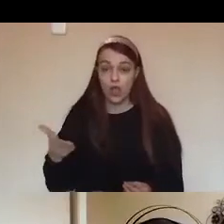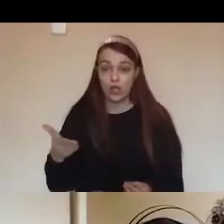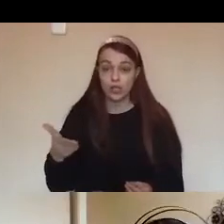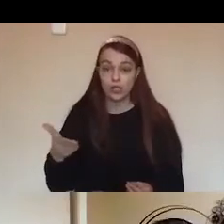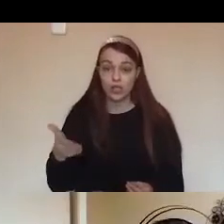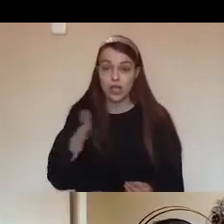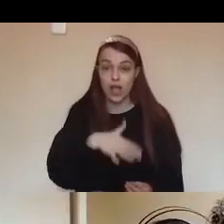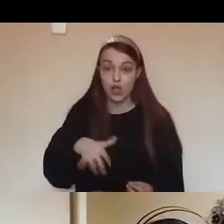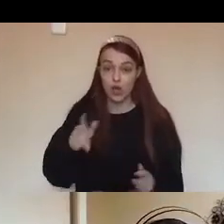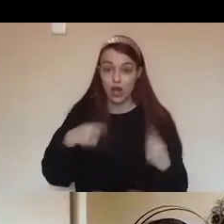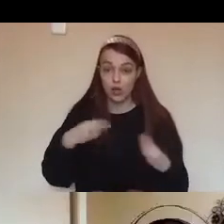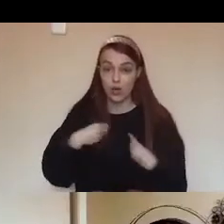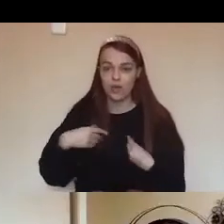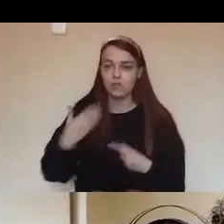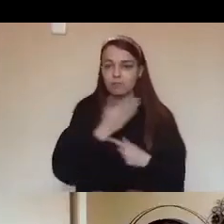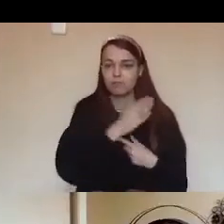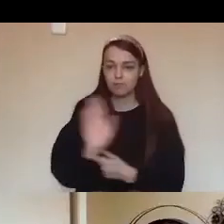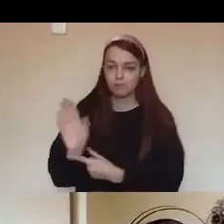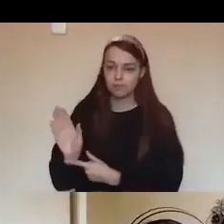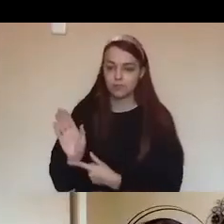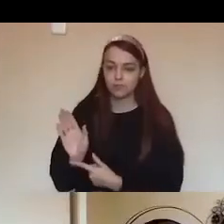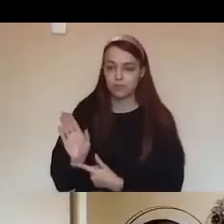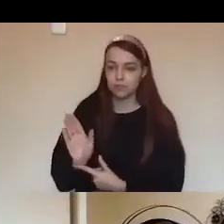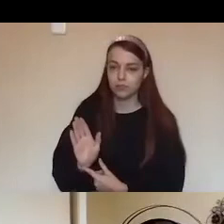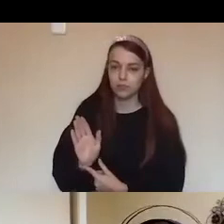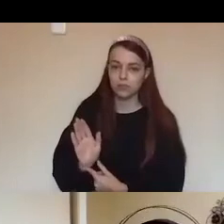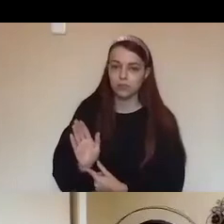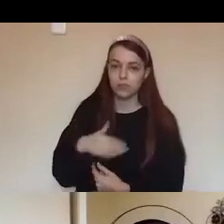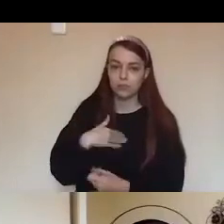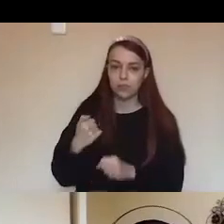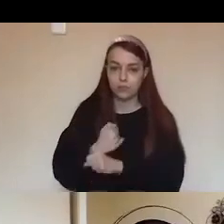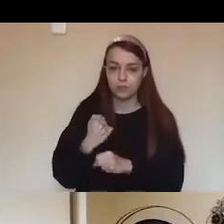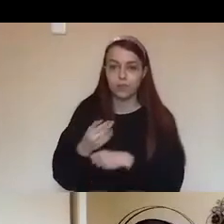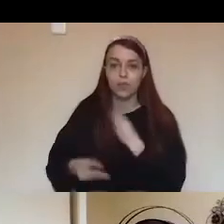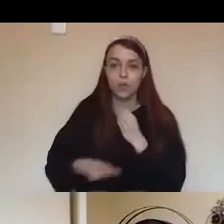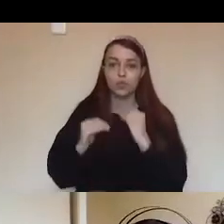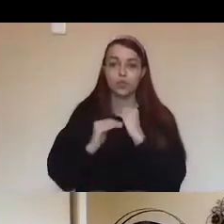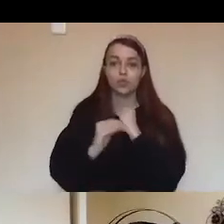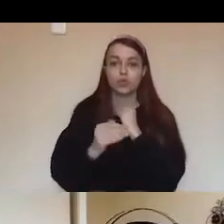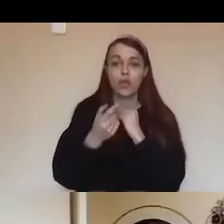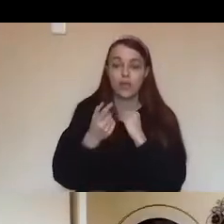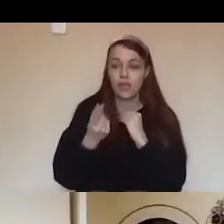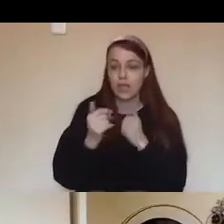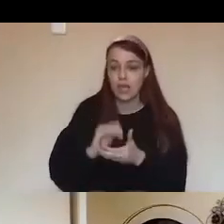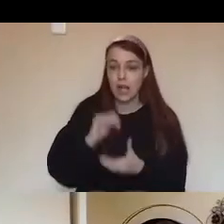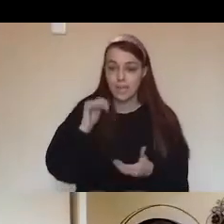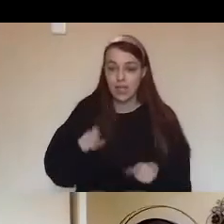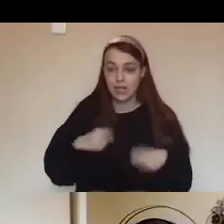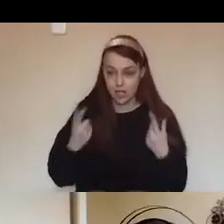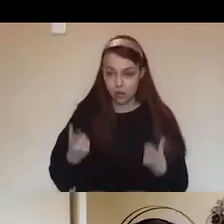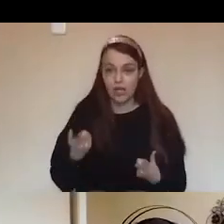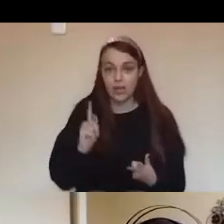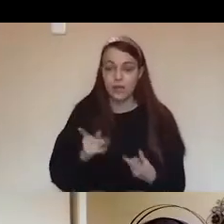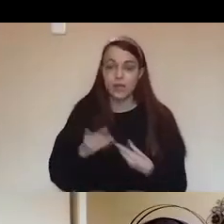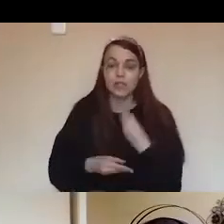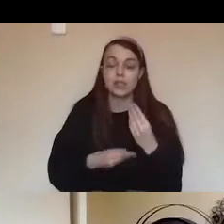natural. Y ahí es donde llegamos, y dentro de nuestro quehacer está el uso sustentable del capital natural, y por supuesto pensamos en el